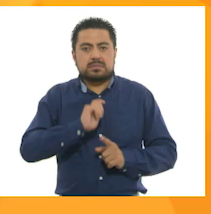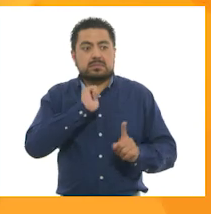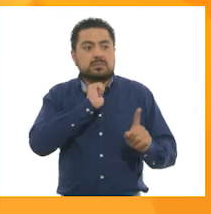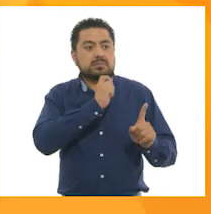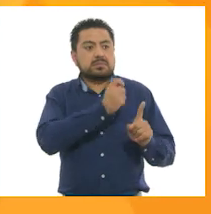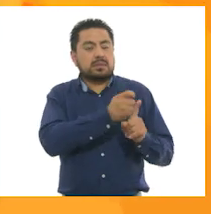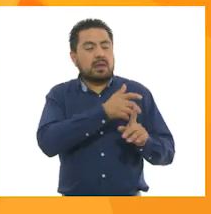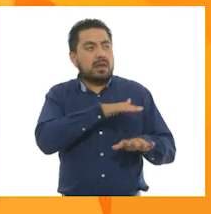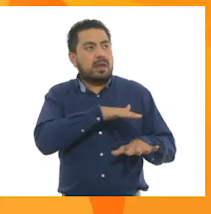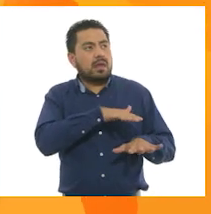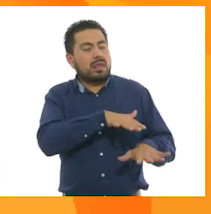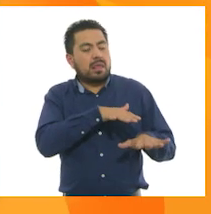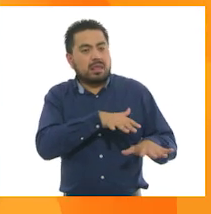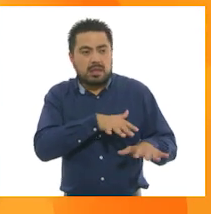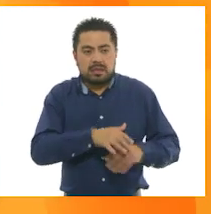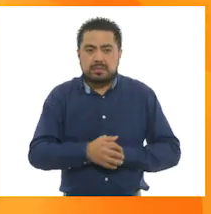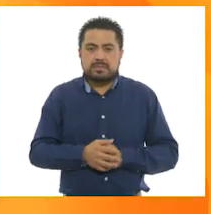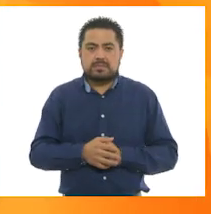estampida!